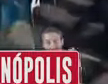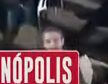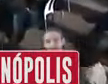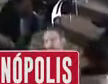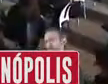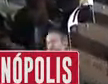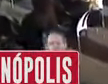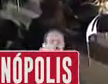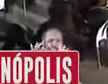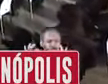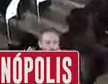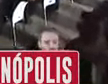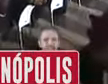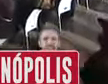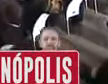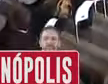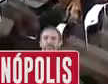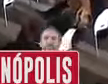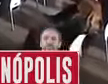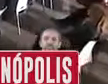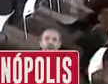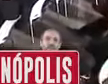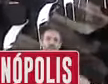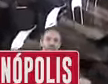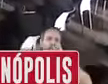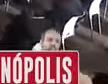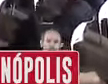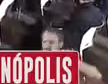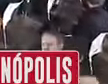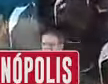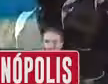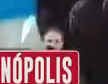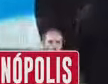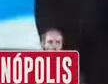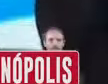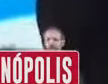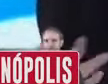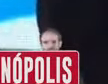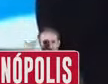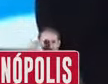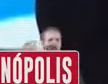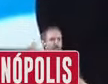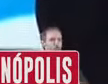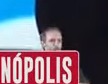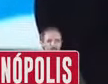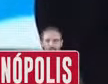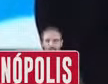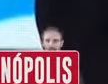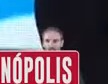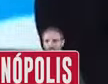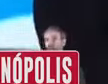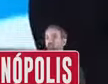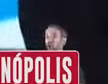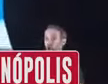maravilla y un fenómeno económico social cultural o fantástico sociológico